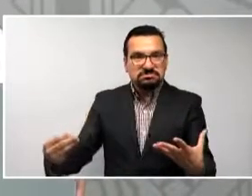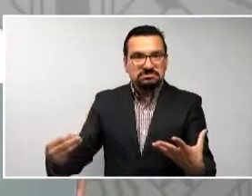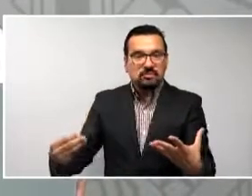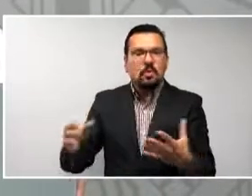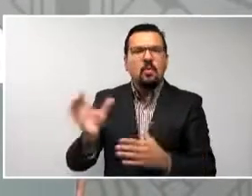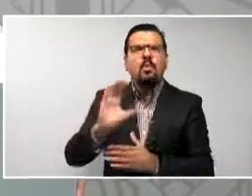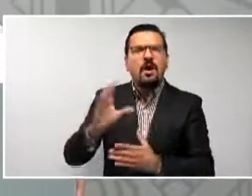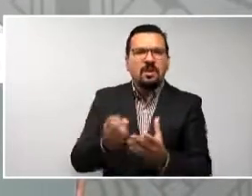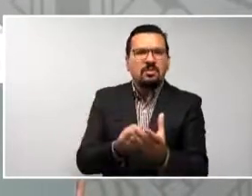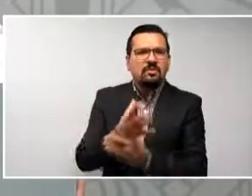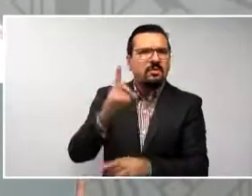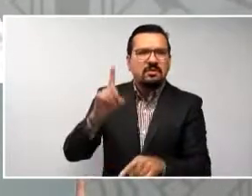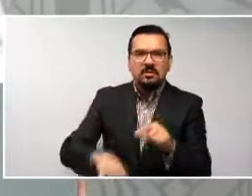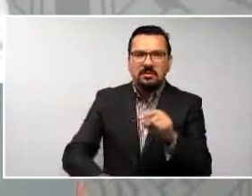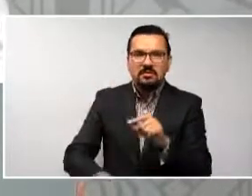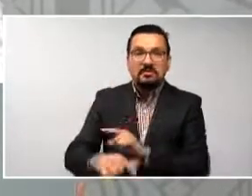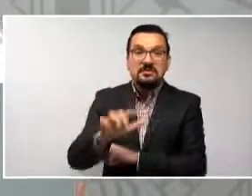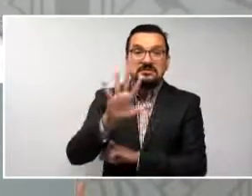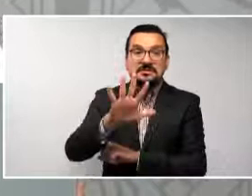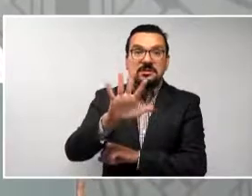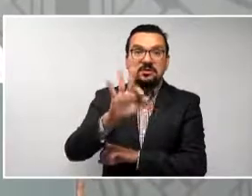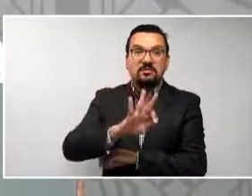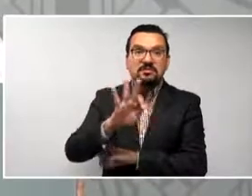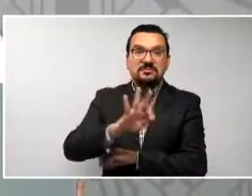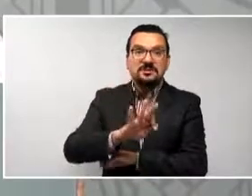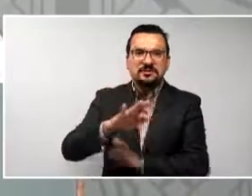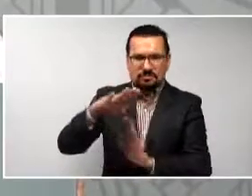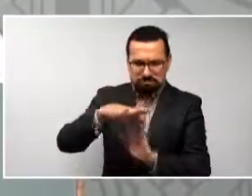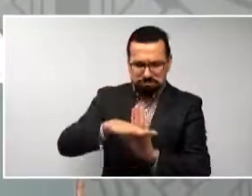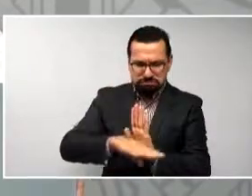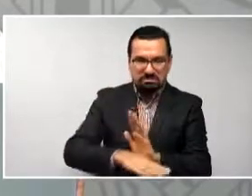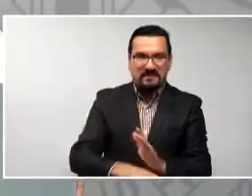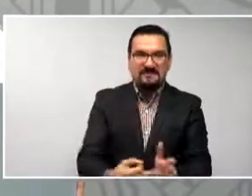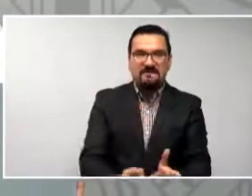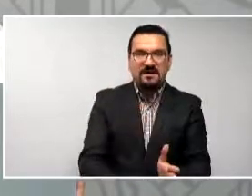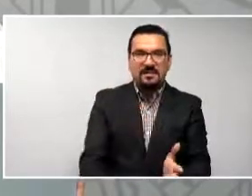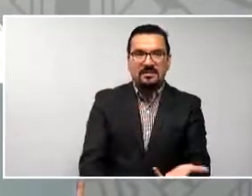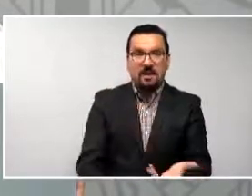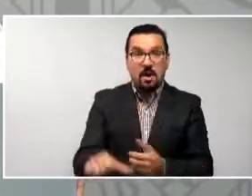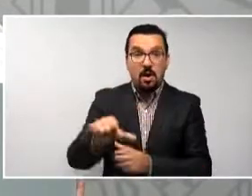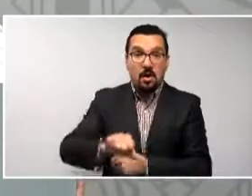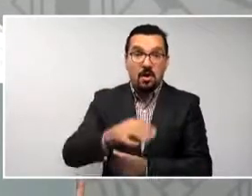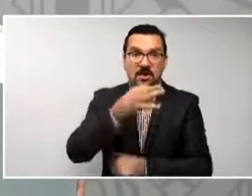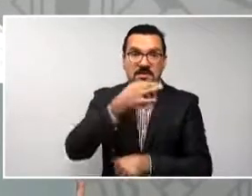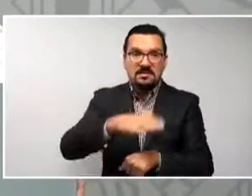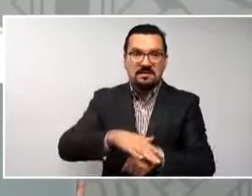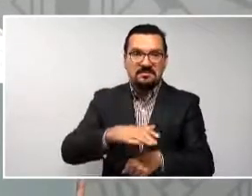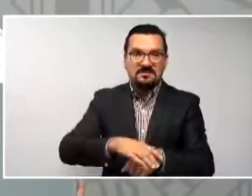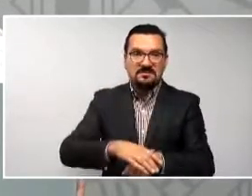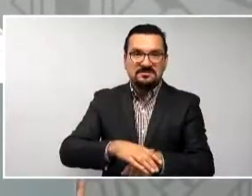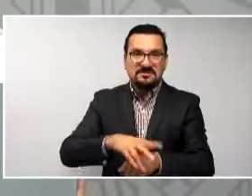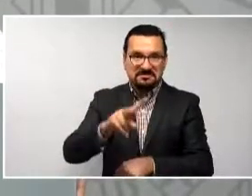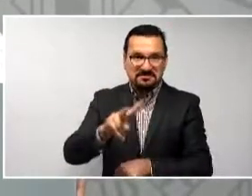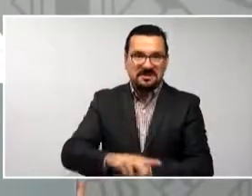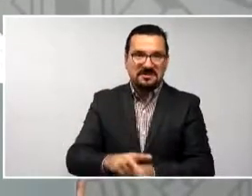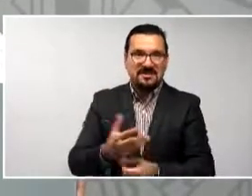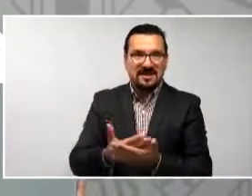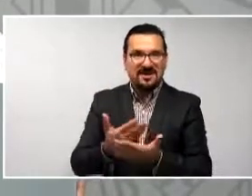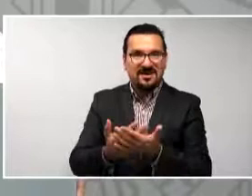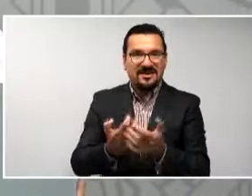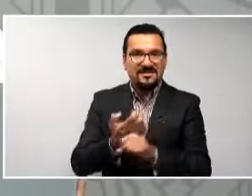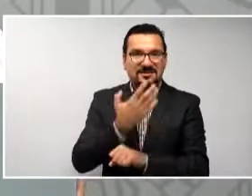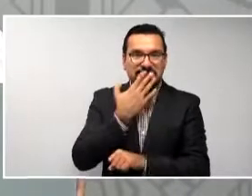cuando lleguemos al 5% el día de hoy la positividad registrada